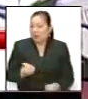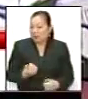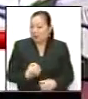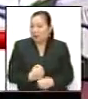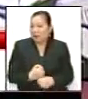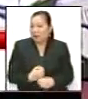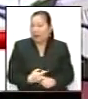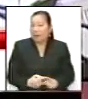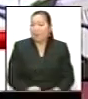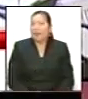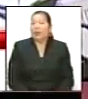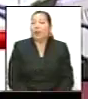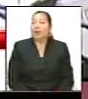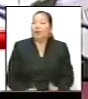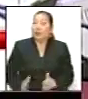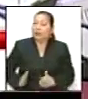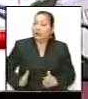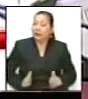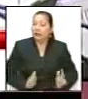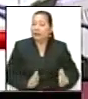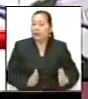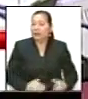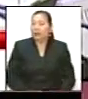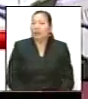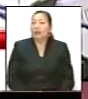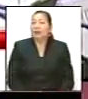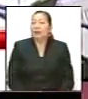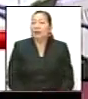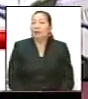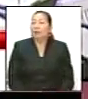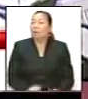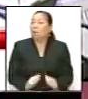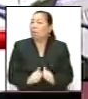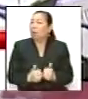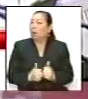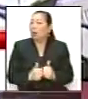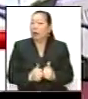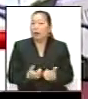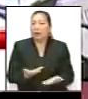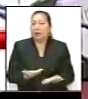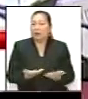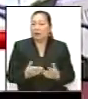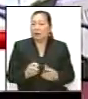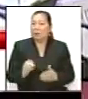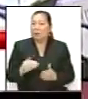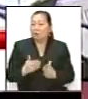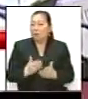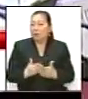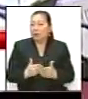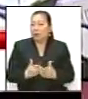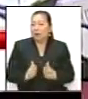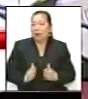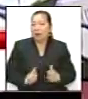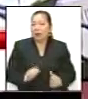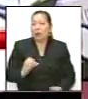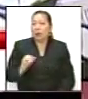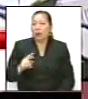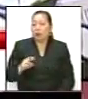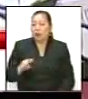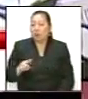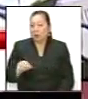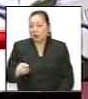obras. Los canales están destrozados en la zona del Medio Piura, en Lágrimas de Coromó y en San